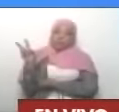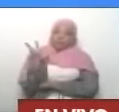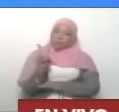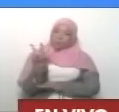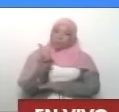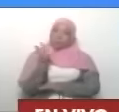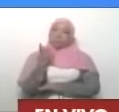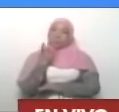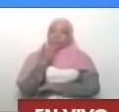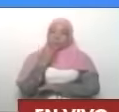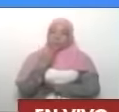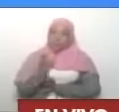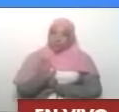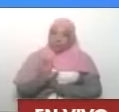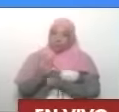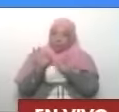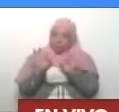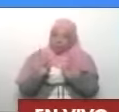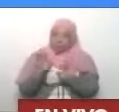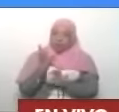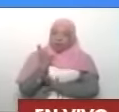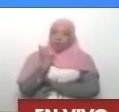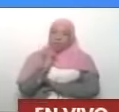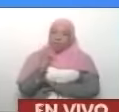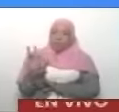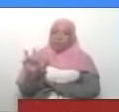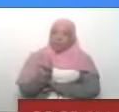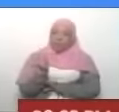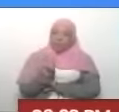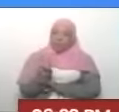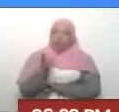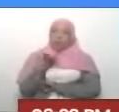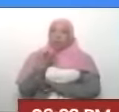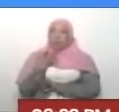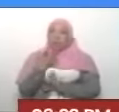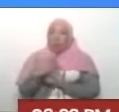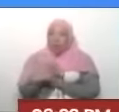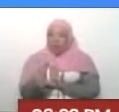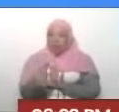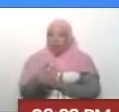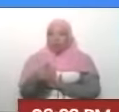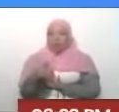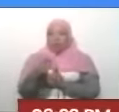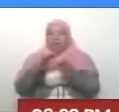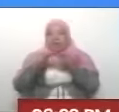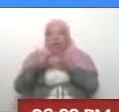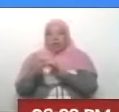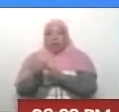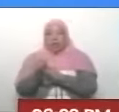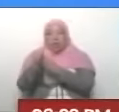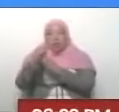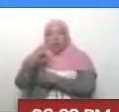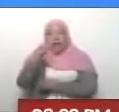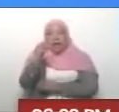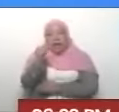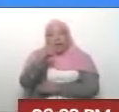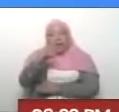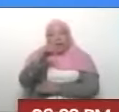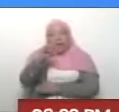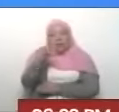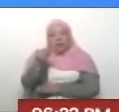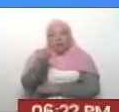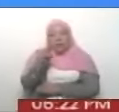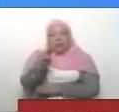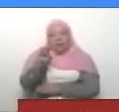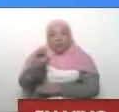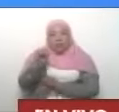Venezuela, especialmente en Venezuela, por ejemplo, tengamos los caciques y las cacicas como